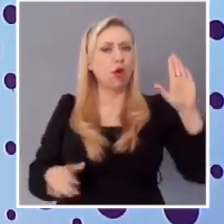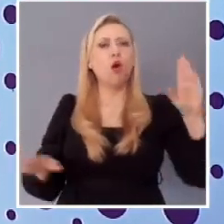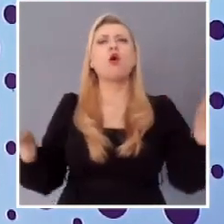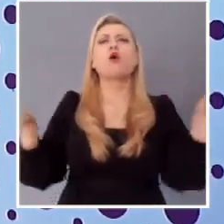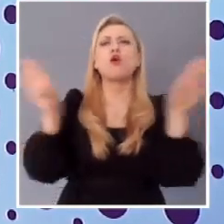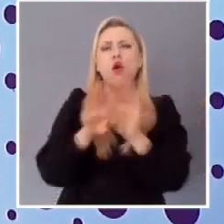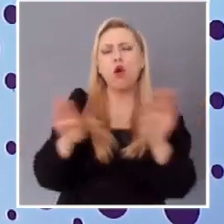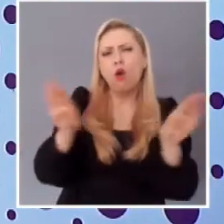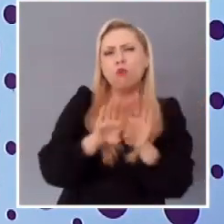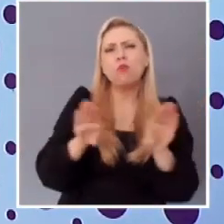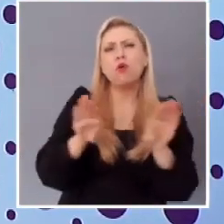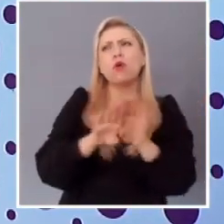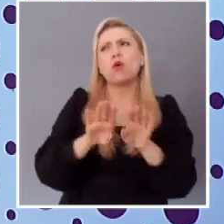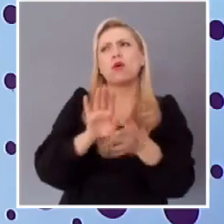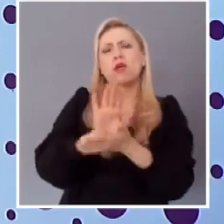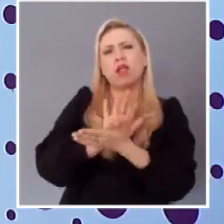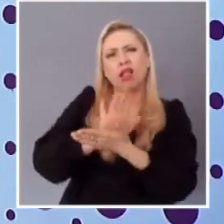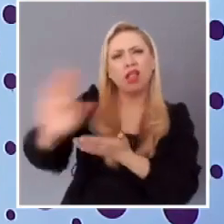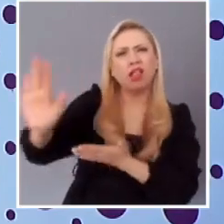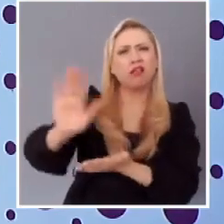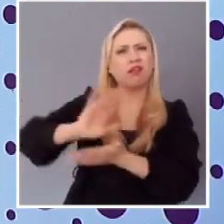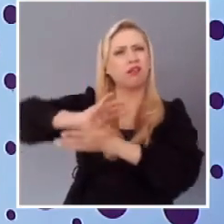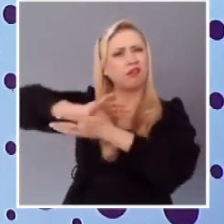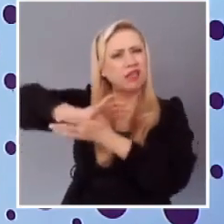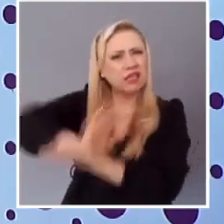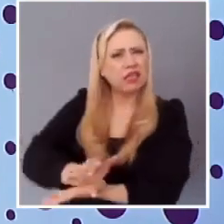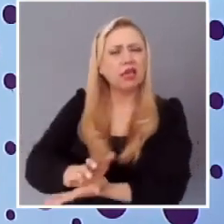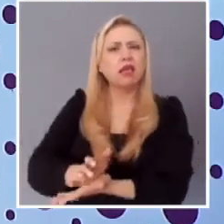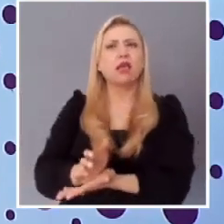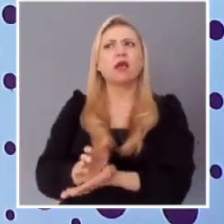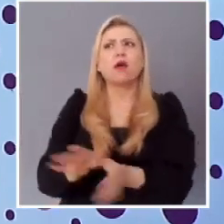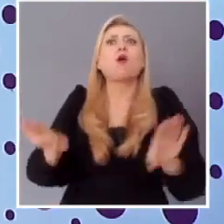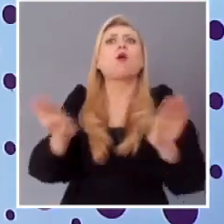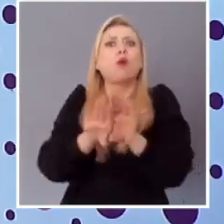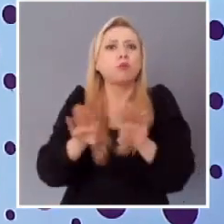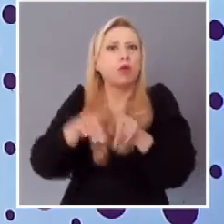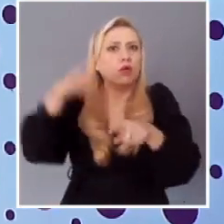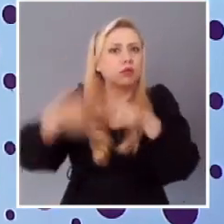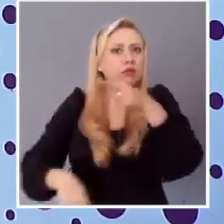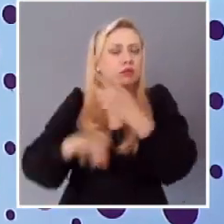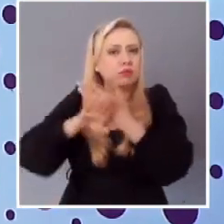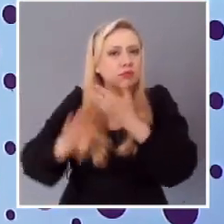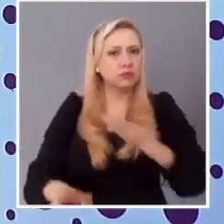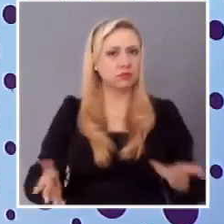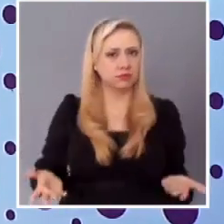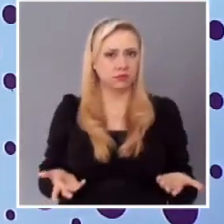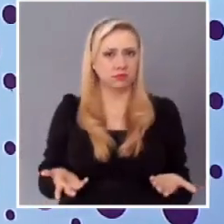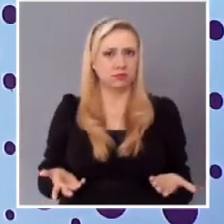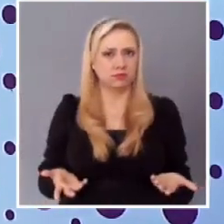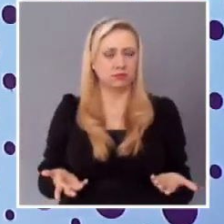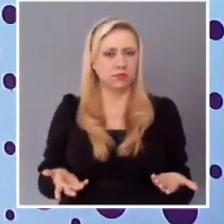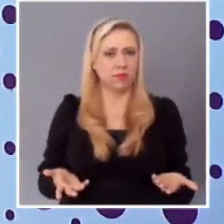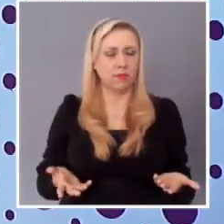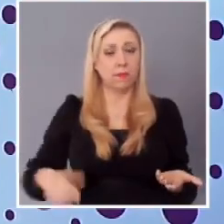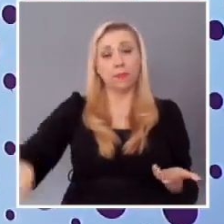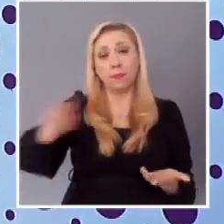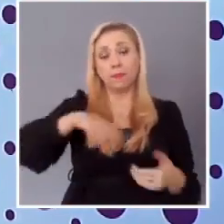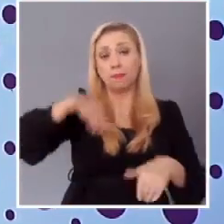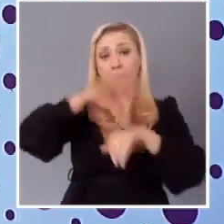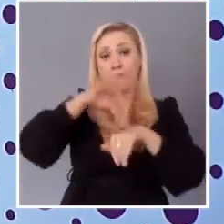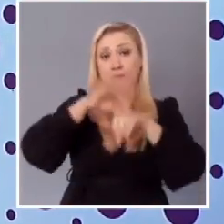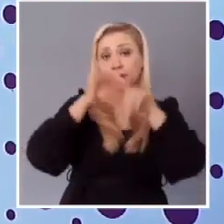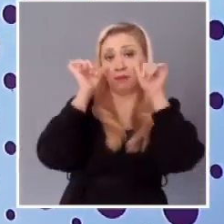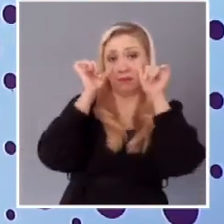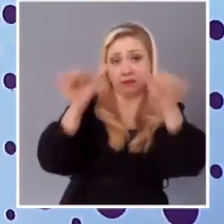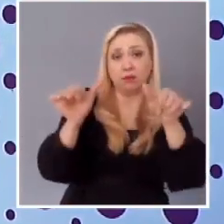exclusión, de discriminación y qué hacer para combatirlos. En el caso de los servicios de salud mental, la evidencia